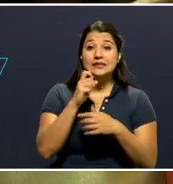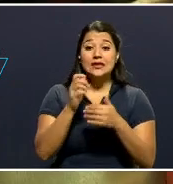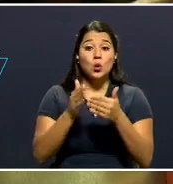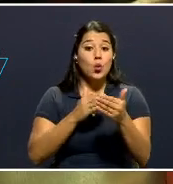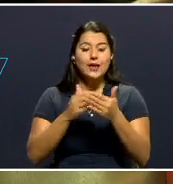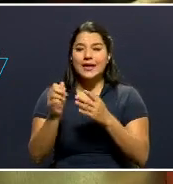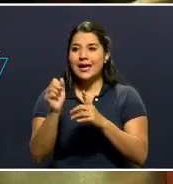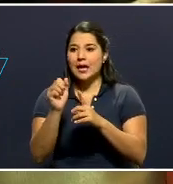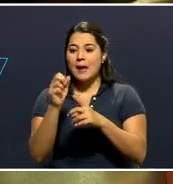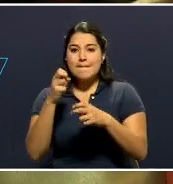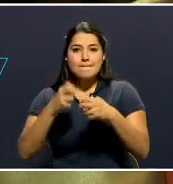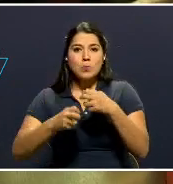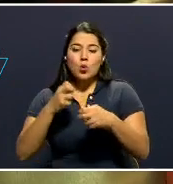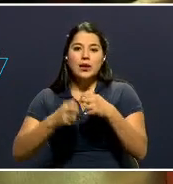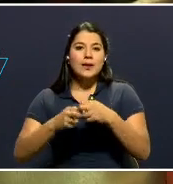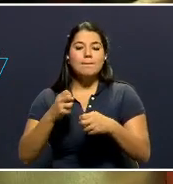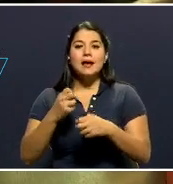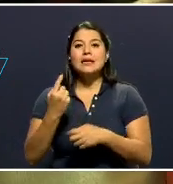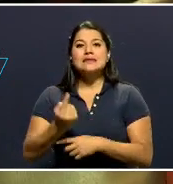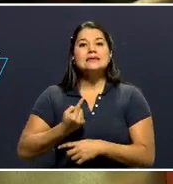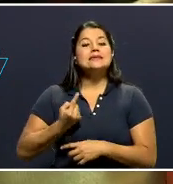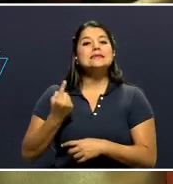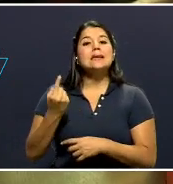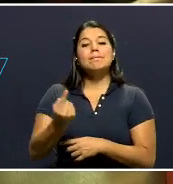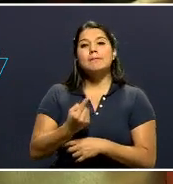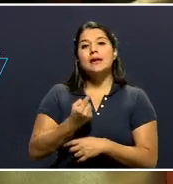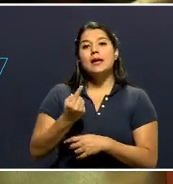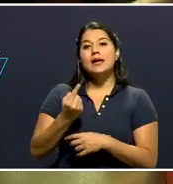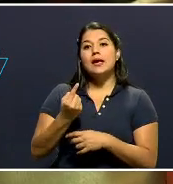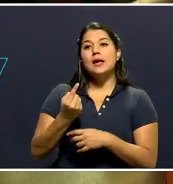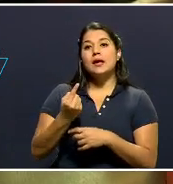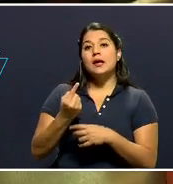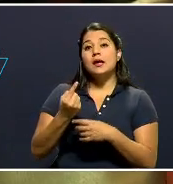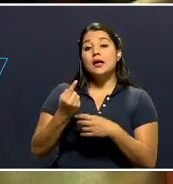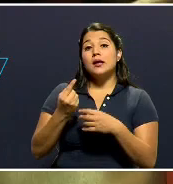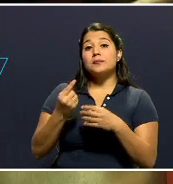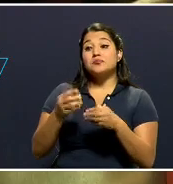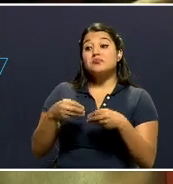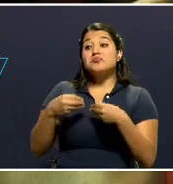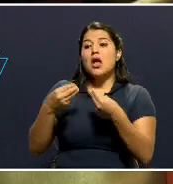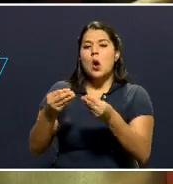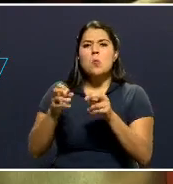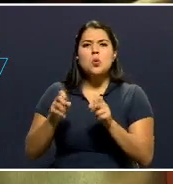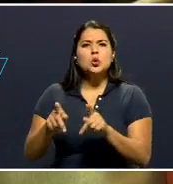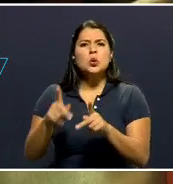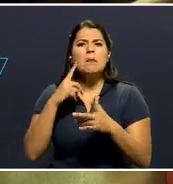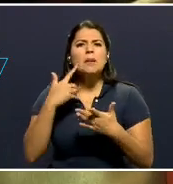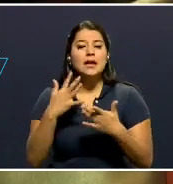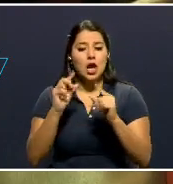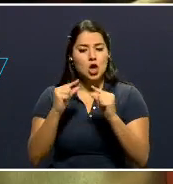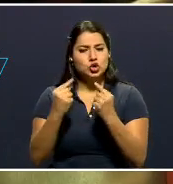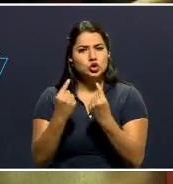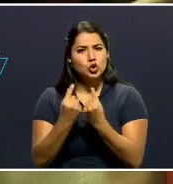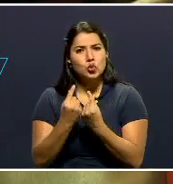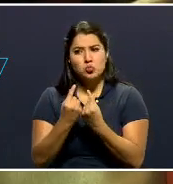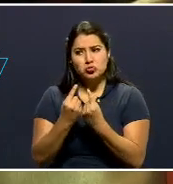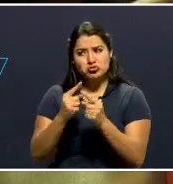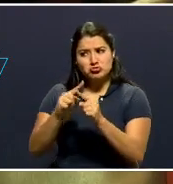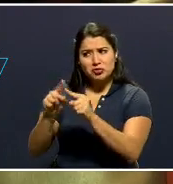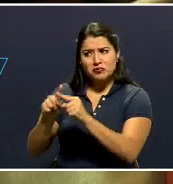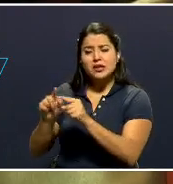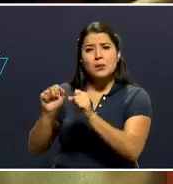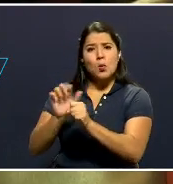manera ofrecen también escenarios adecuados para que los grupos puedan presionar y hacer mayor